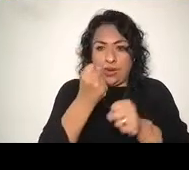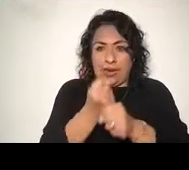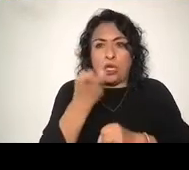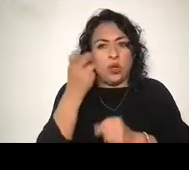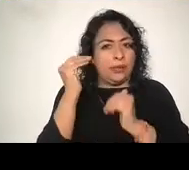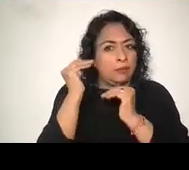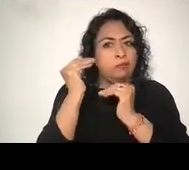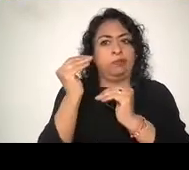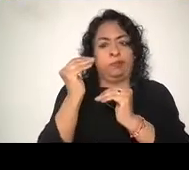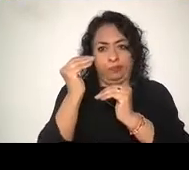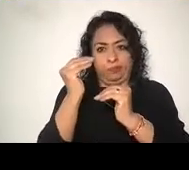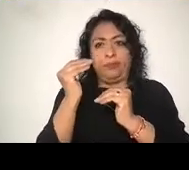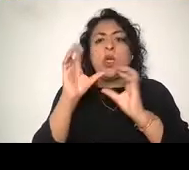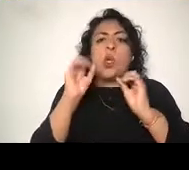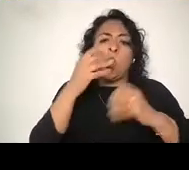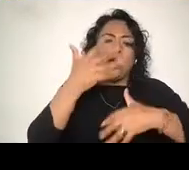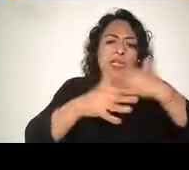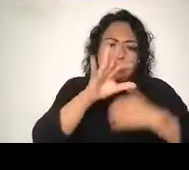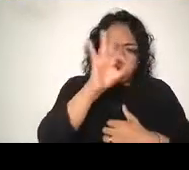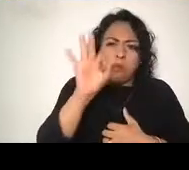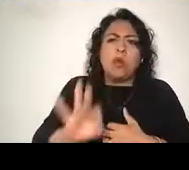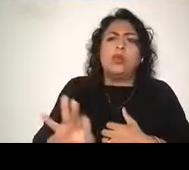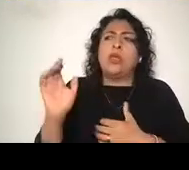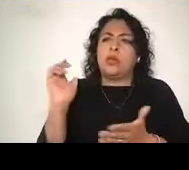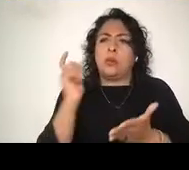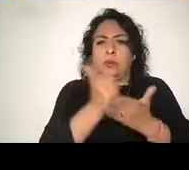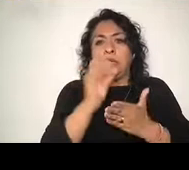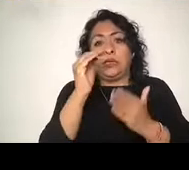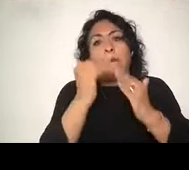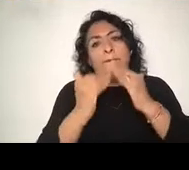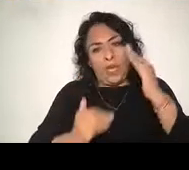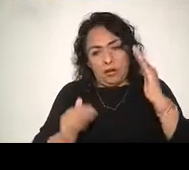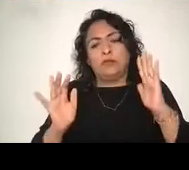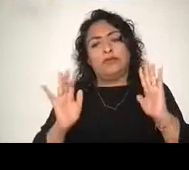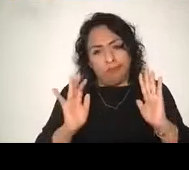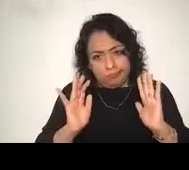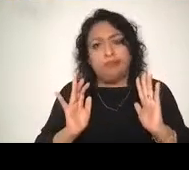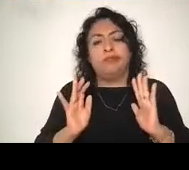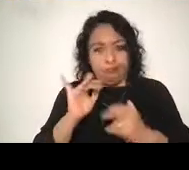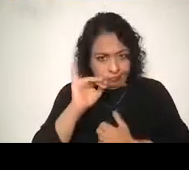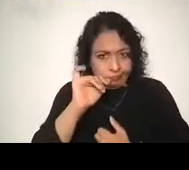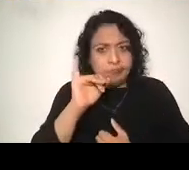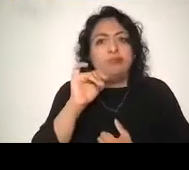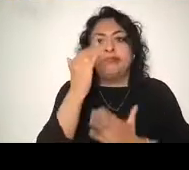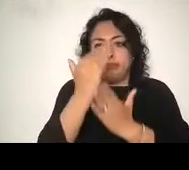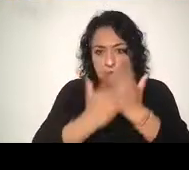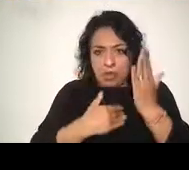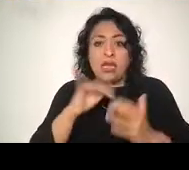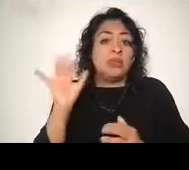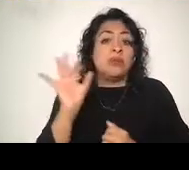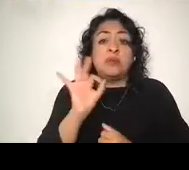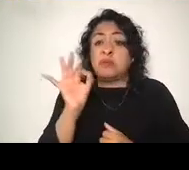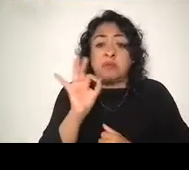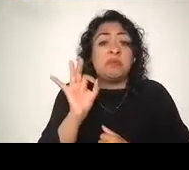que tenemos. O el 15% de los ingresos, si son menos, ¿no? Si son menos los ingresos, no llegamos